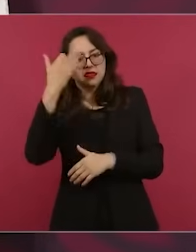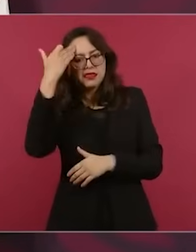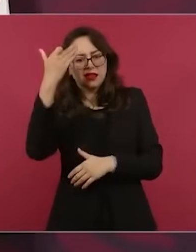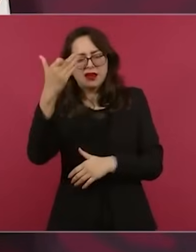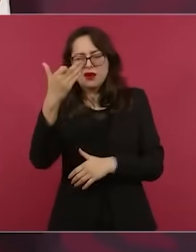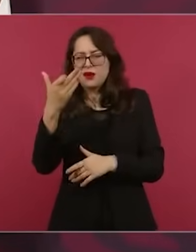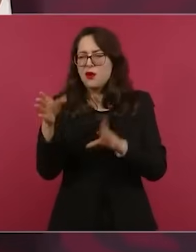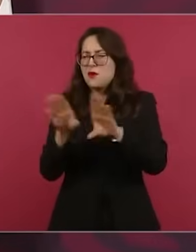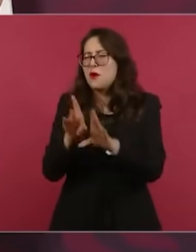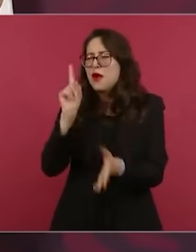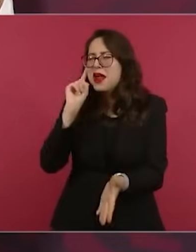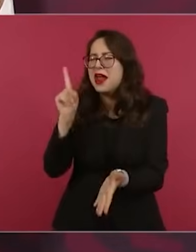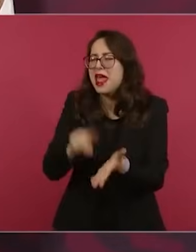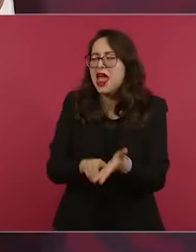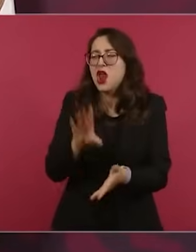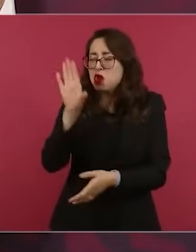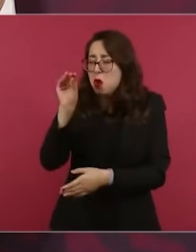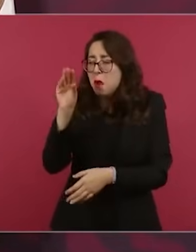Imagínense,